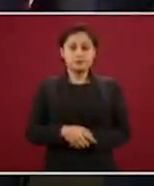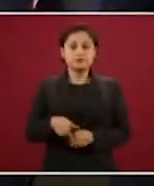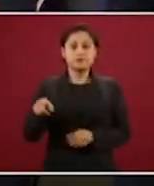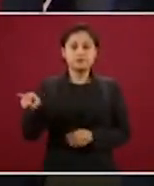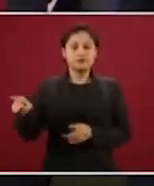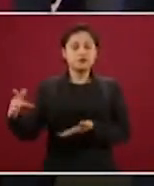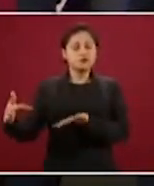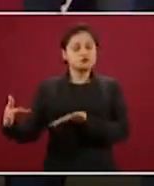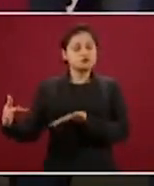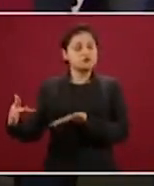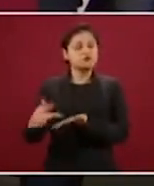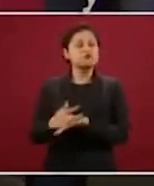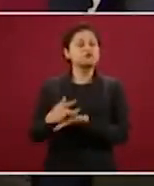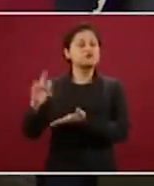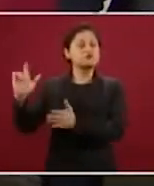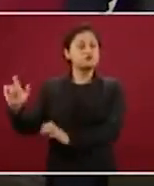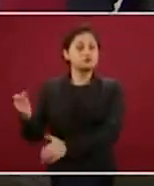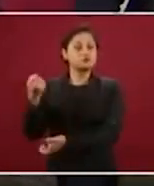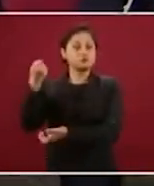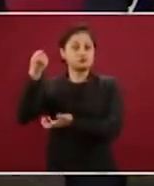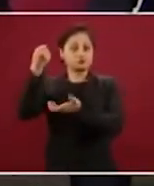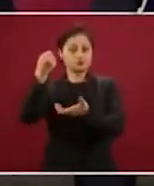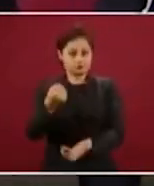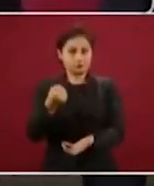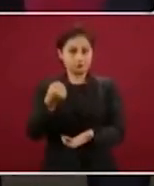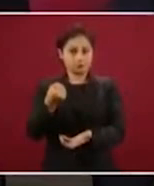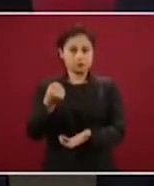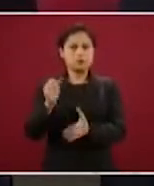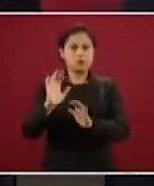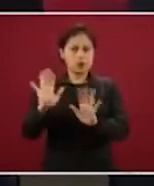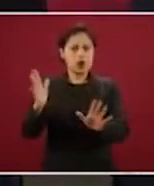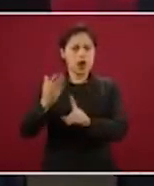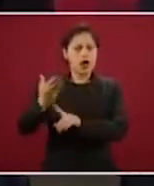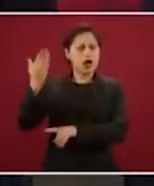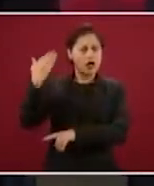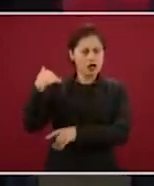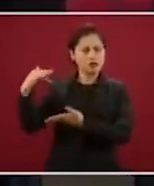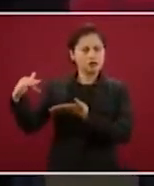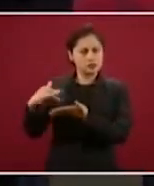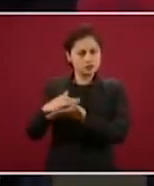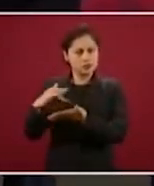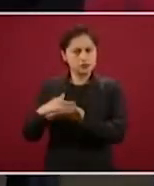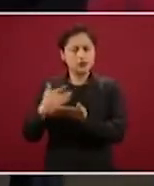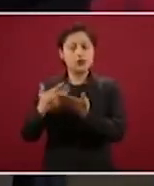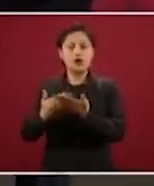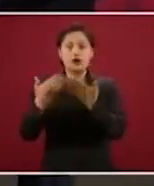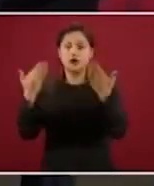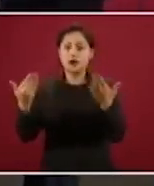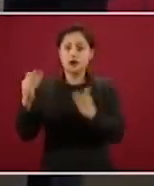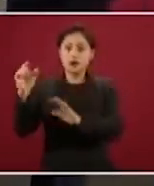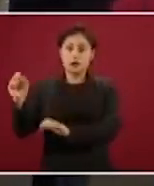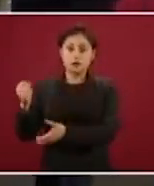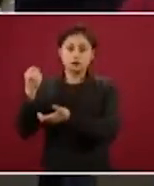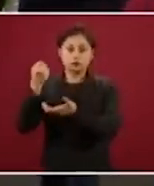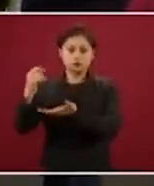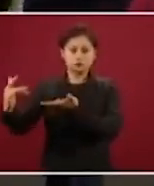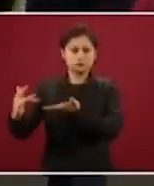más, porque ya lo está haciendo, en desarrollo de